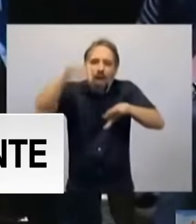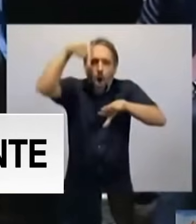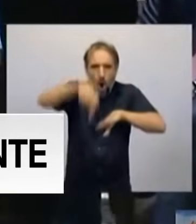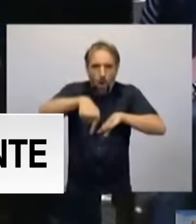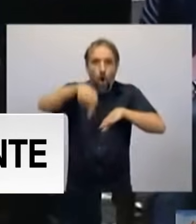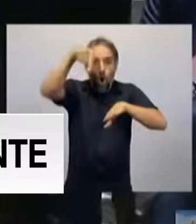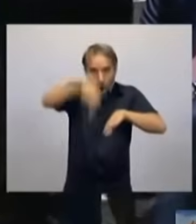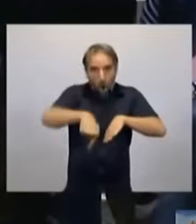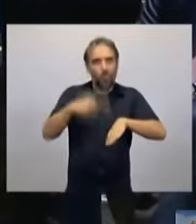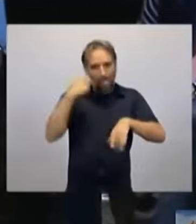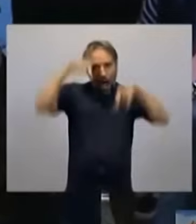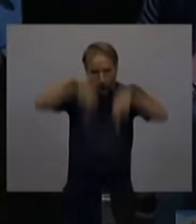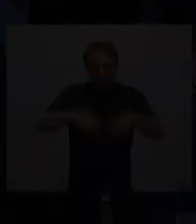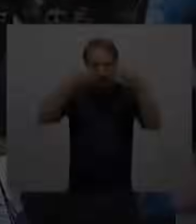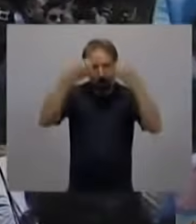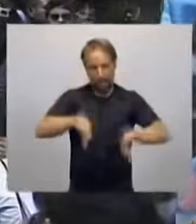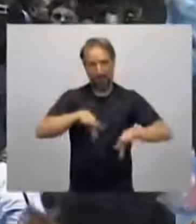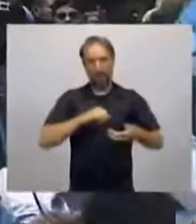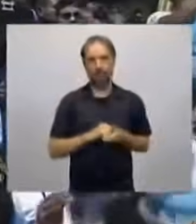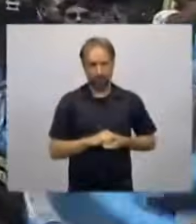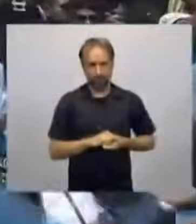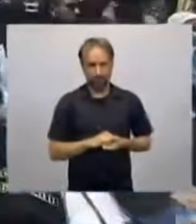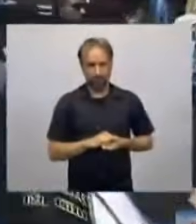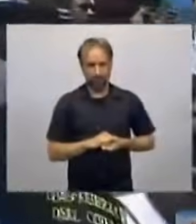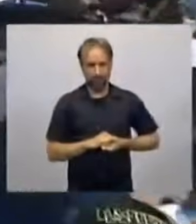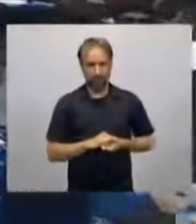los argentinos lo recibían así.